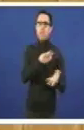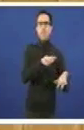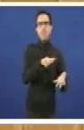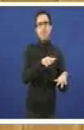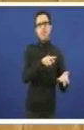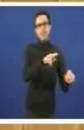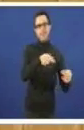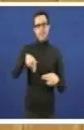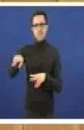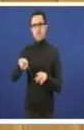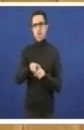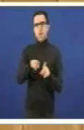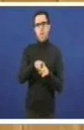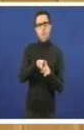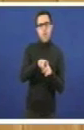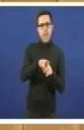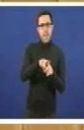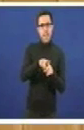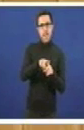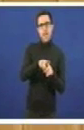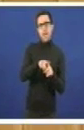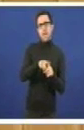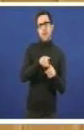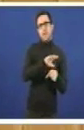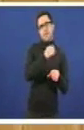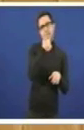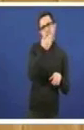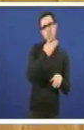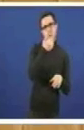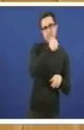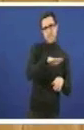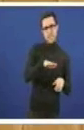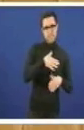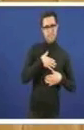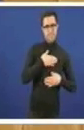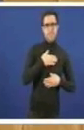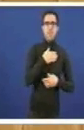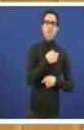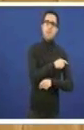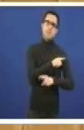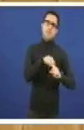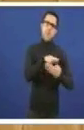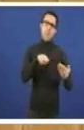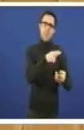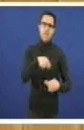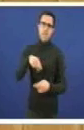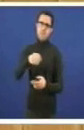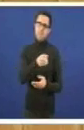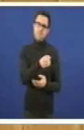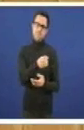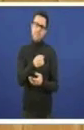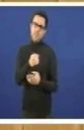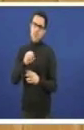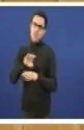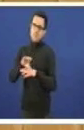á Consellería de Educación. Outro dos seus compromisos era poñer en práctica o plano